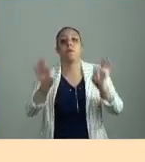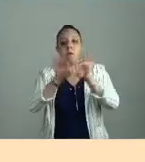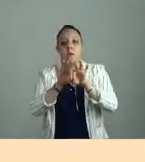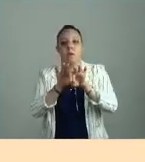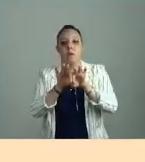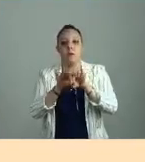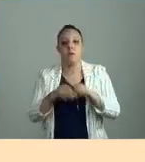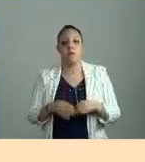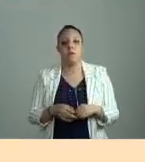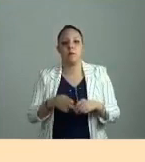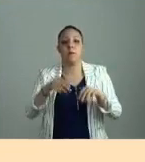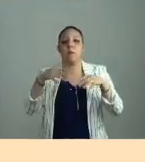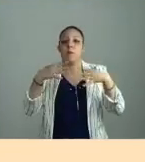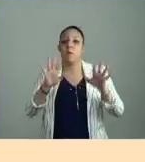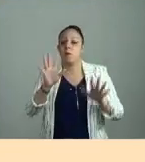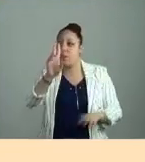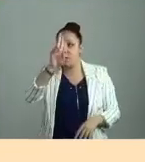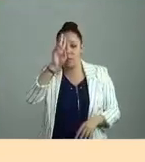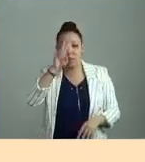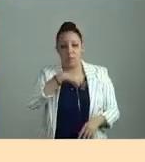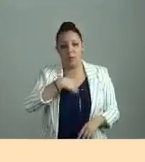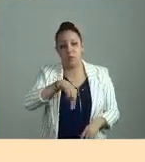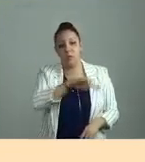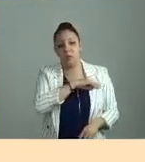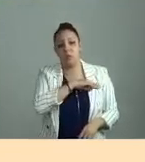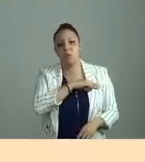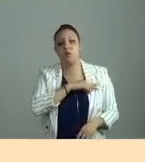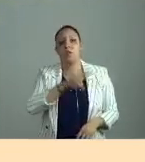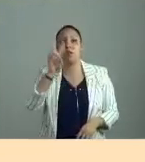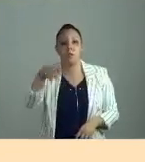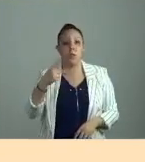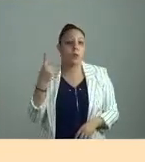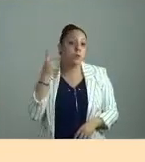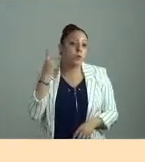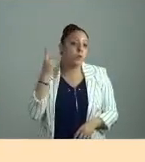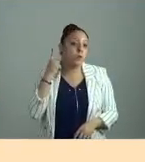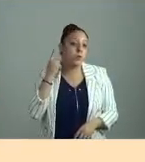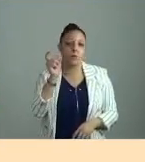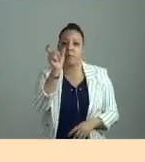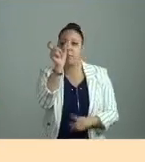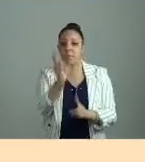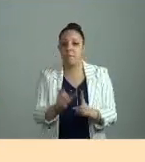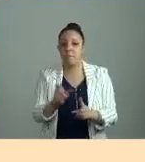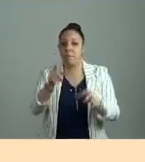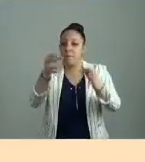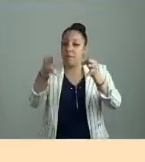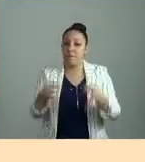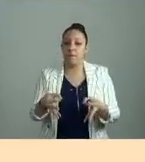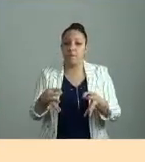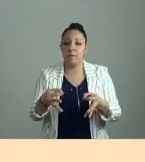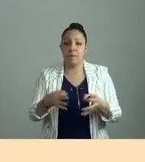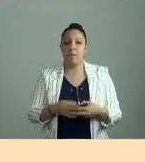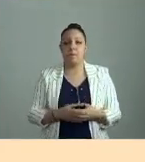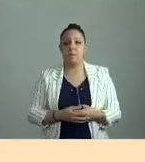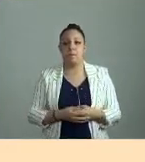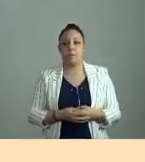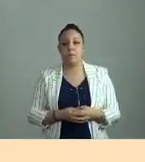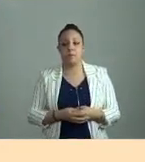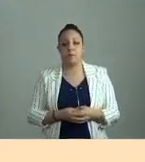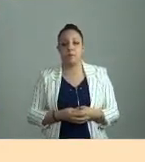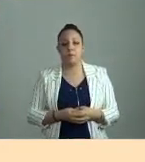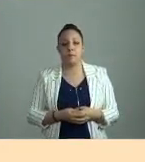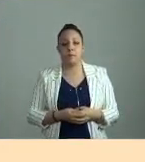adoptar una política no eficaz no contra la la